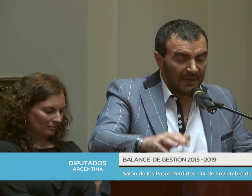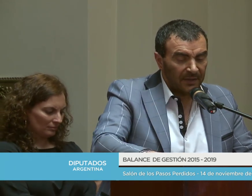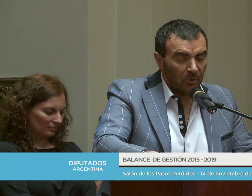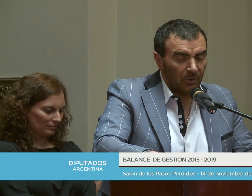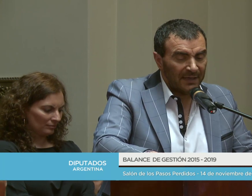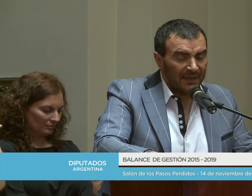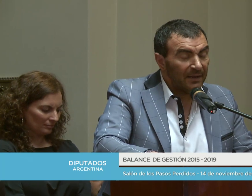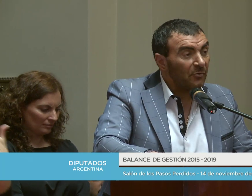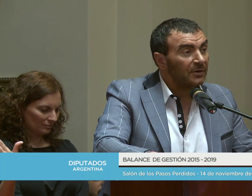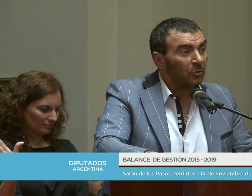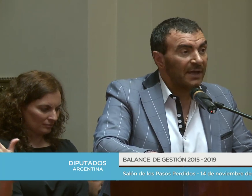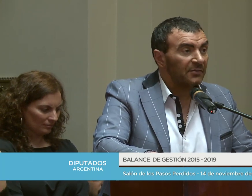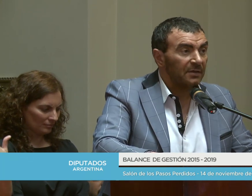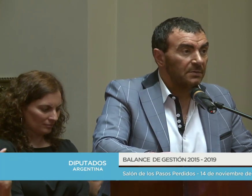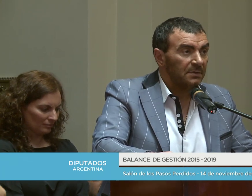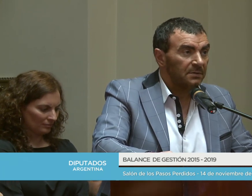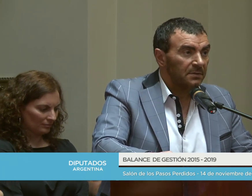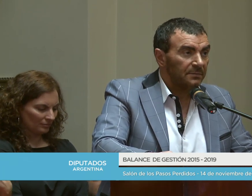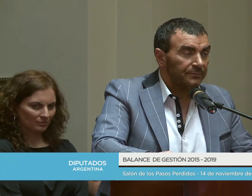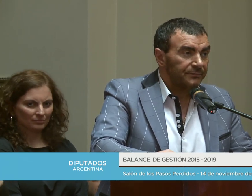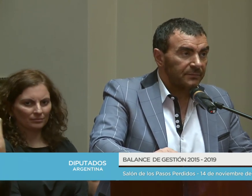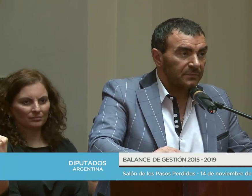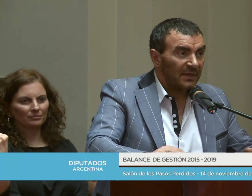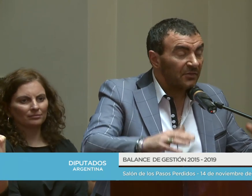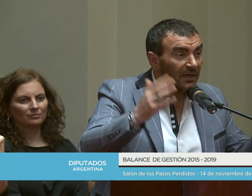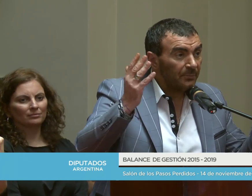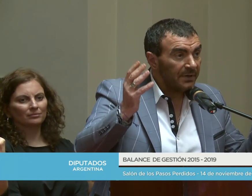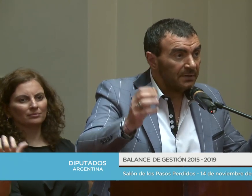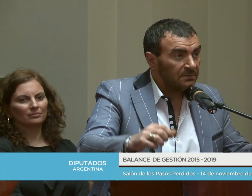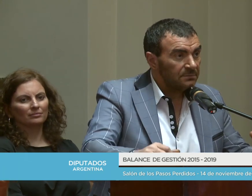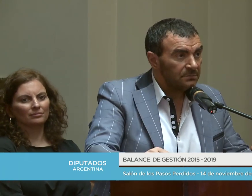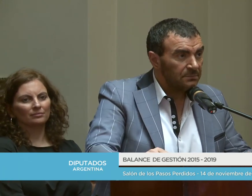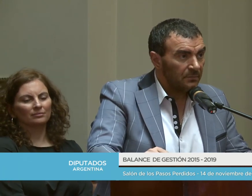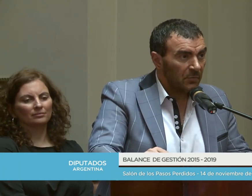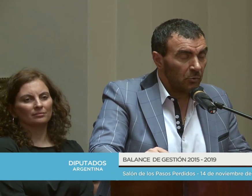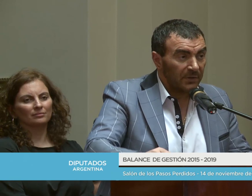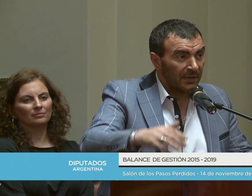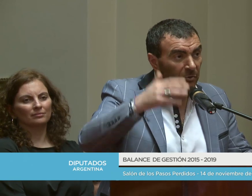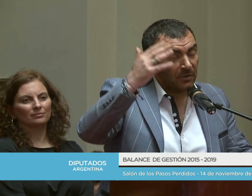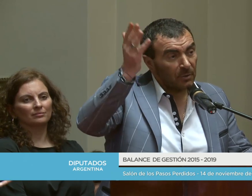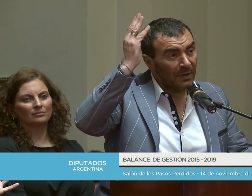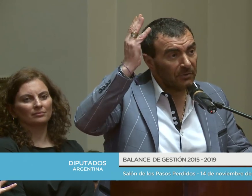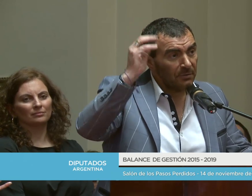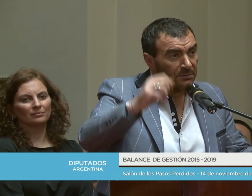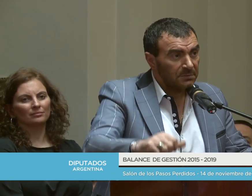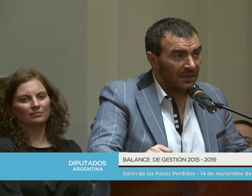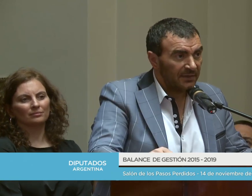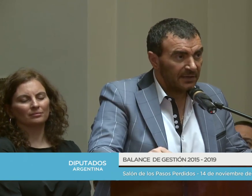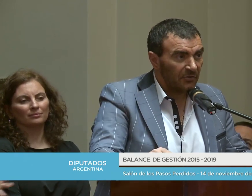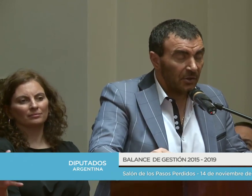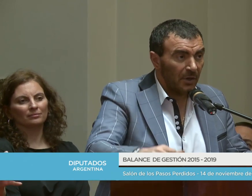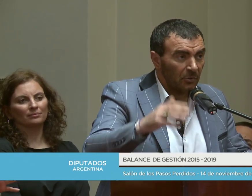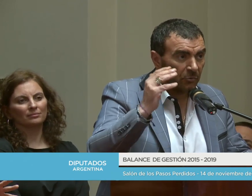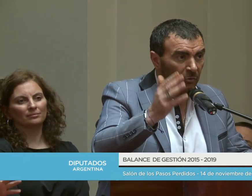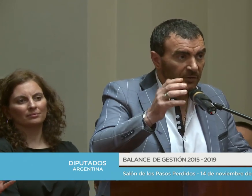les agradezco el esfuerzo que hacen desde siempre. Yo entré en el 84, hace